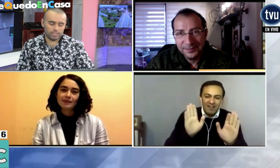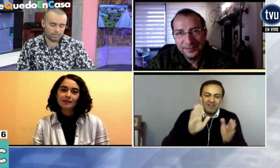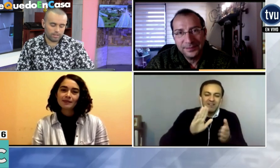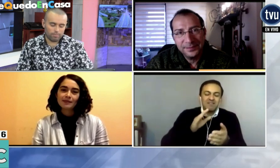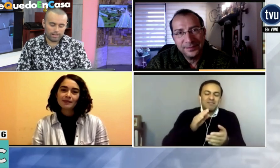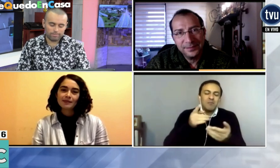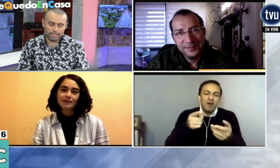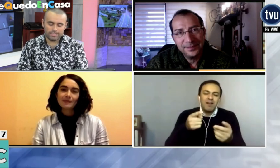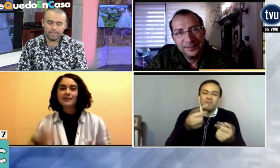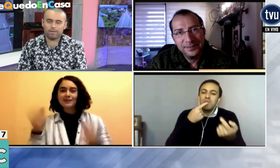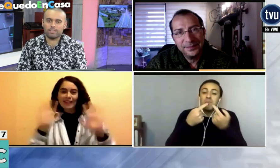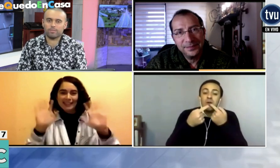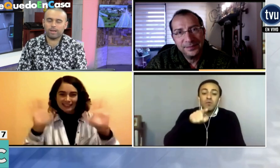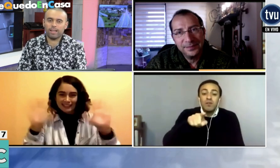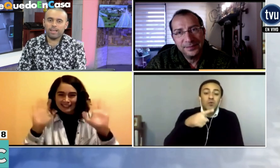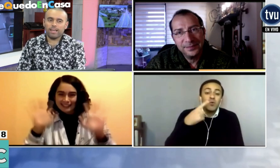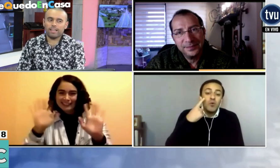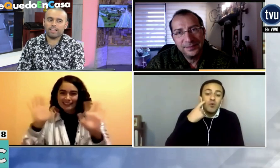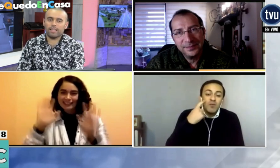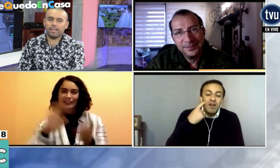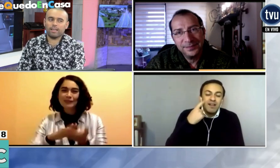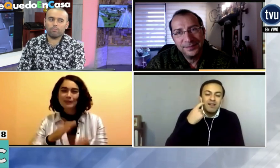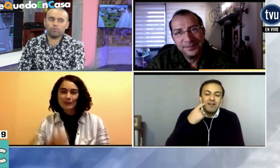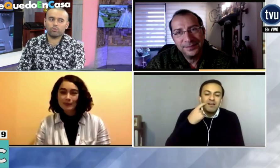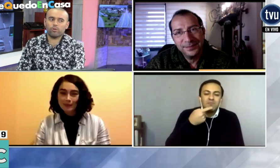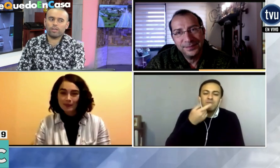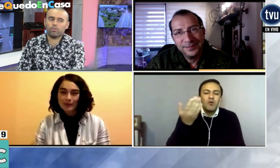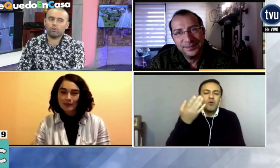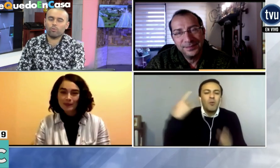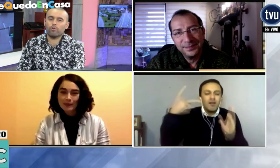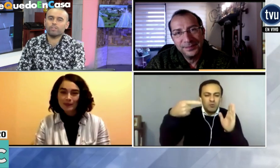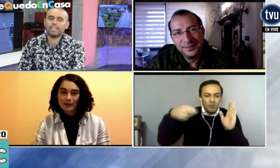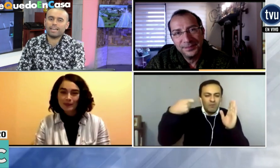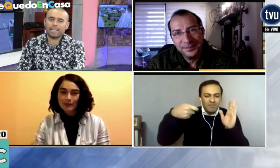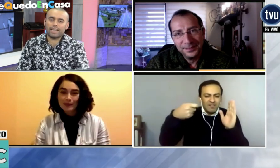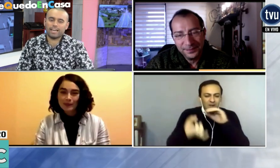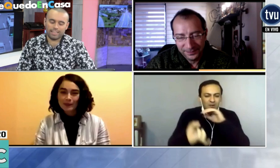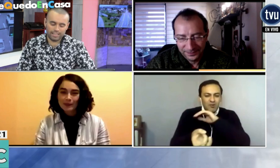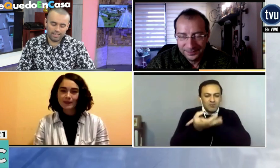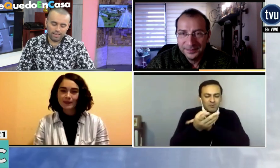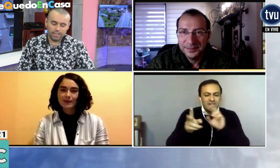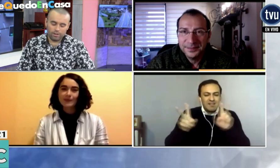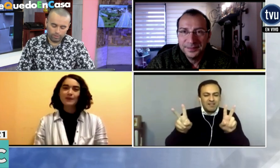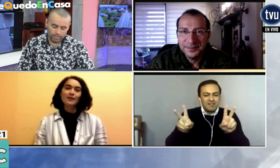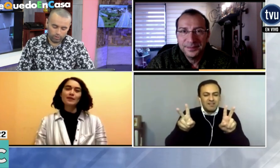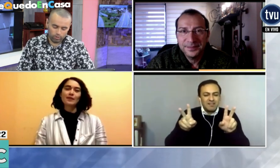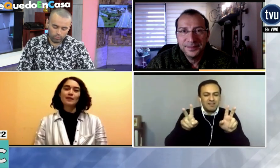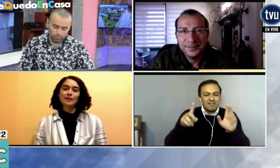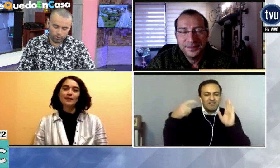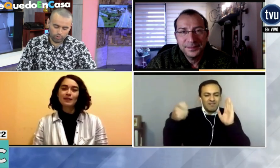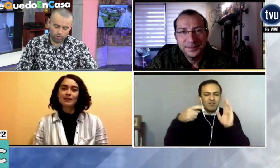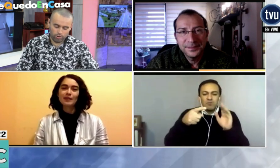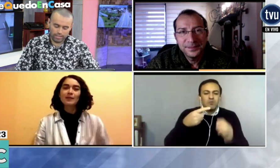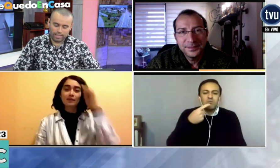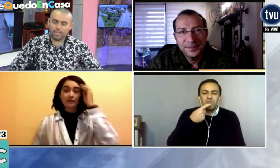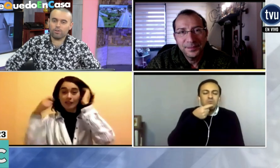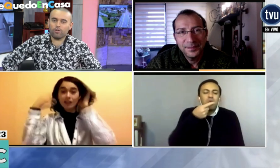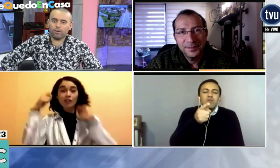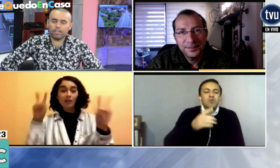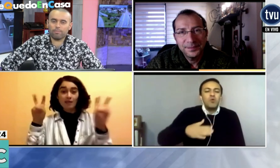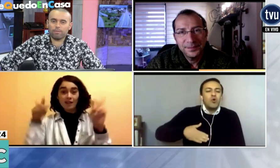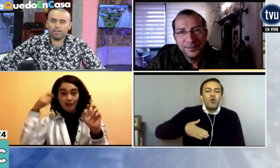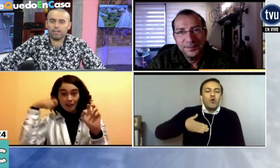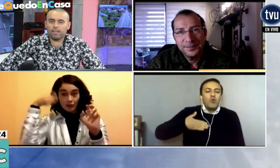para ti, ¿cómo ha sido también la experiencia de participar en este hermoso proyecto Profes al Rescate? Coméntanos un poco de